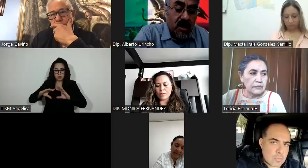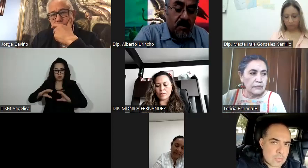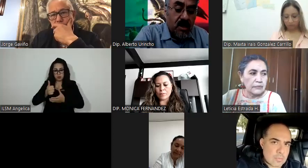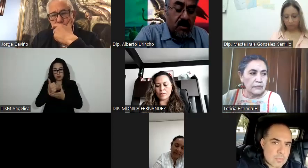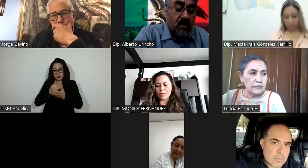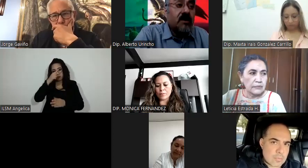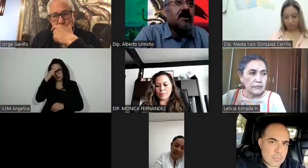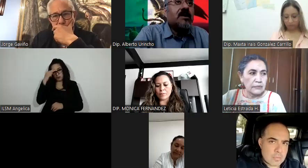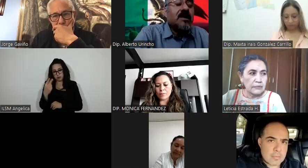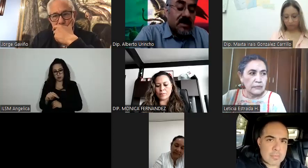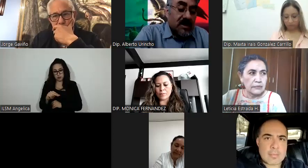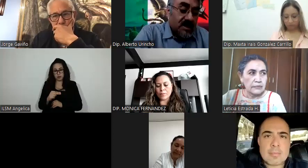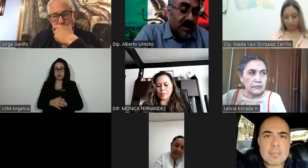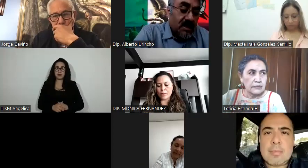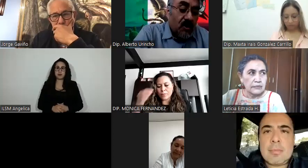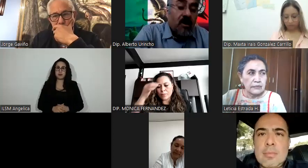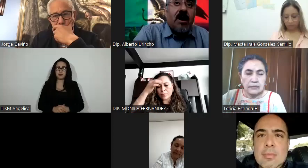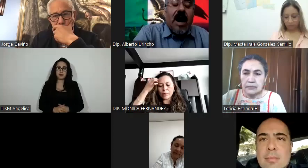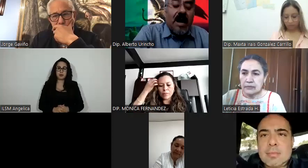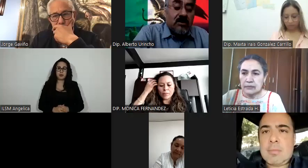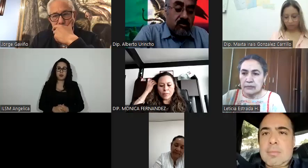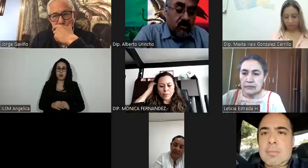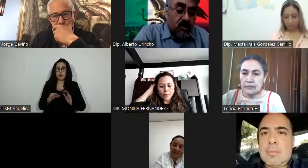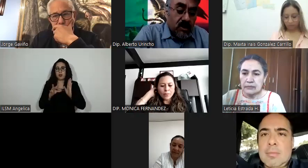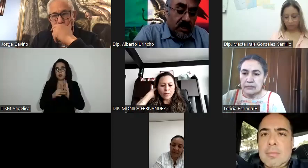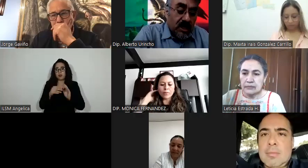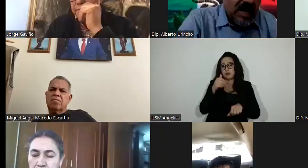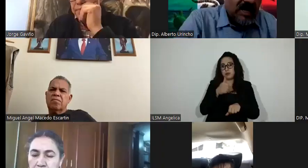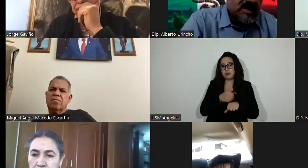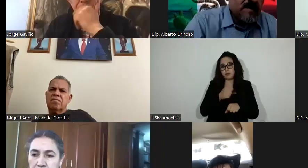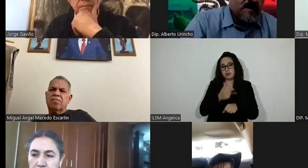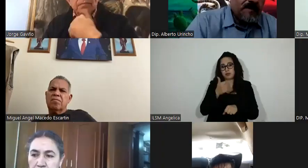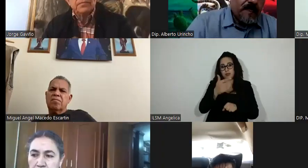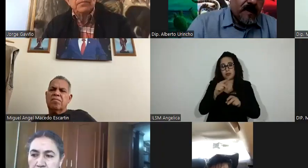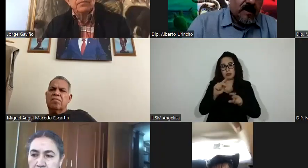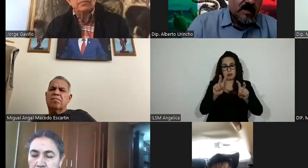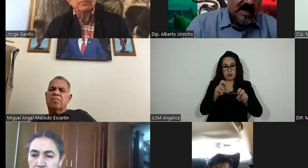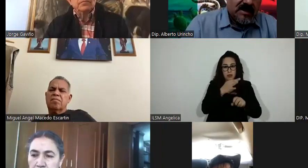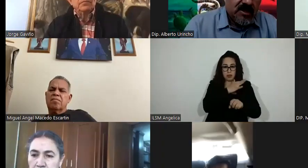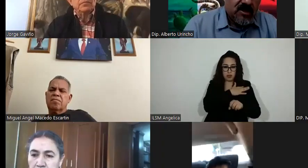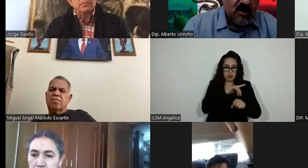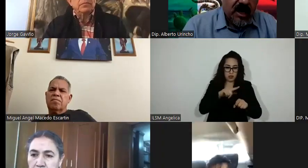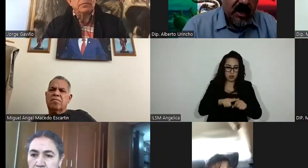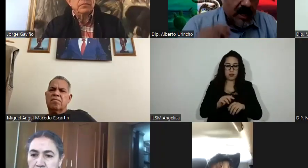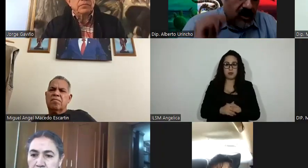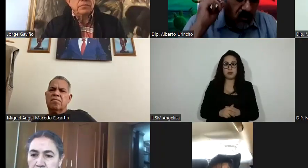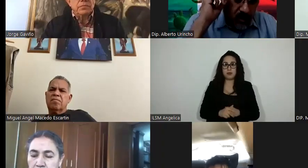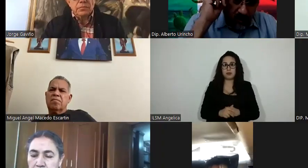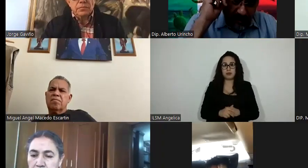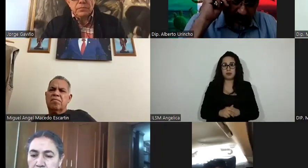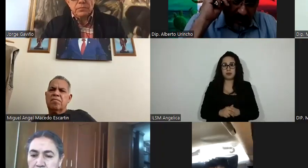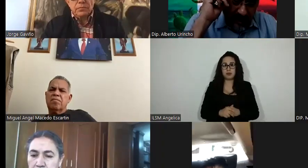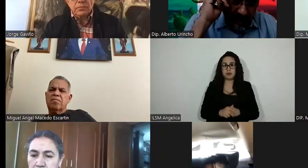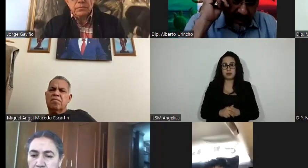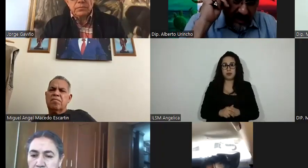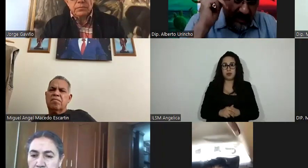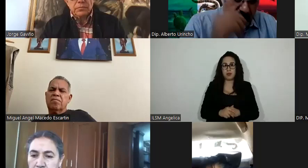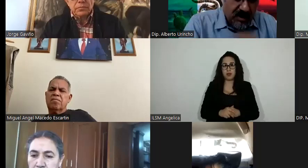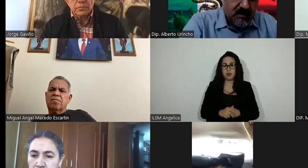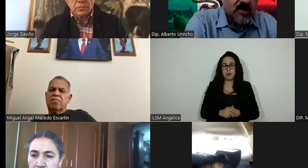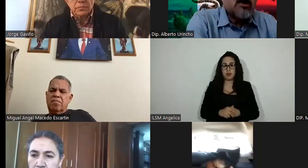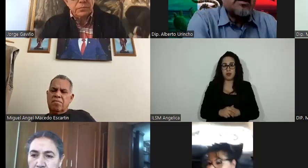de la Ciudad de México. Séptimo, asuntos generales. Se hace mención que en el rubro del